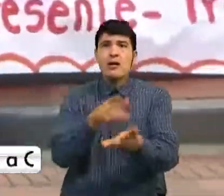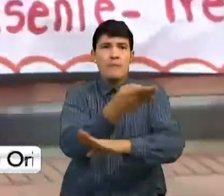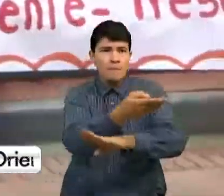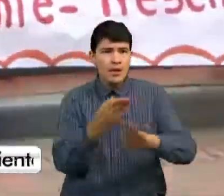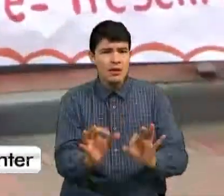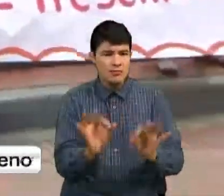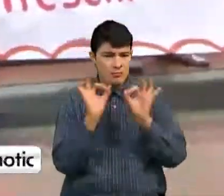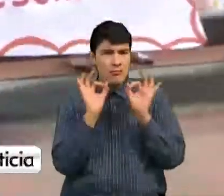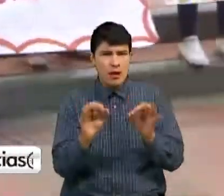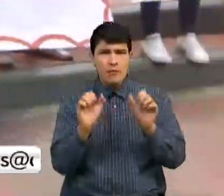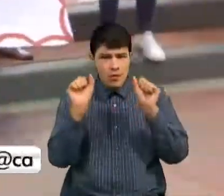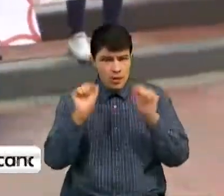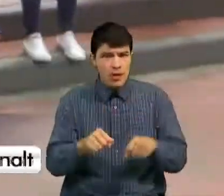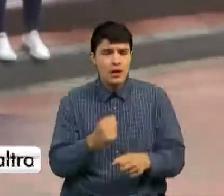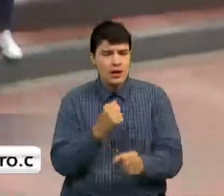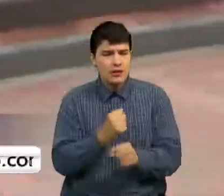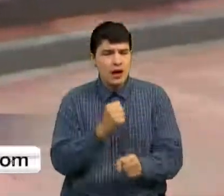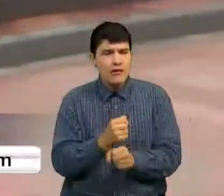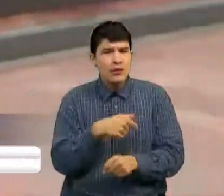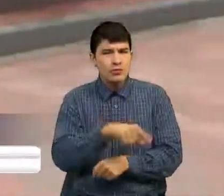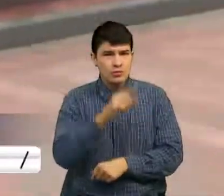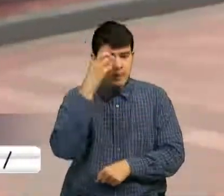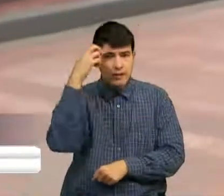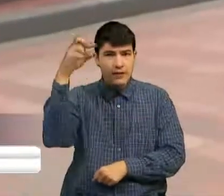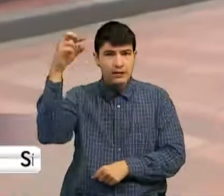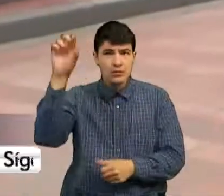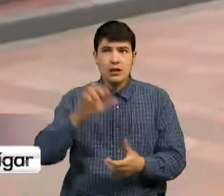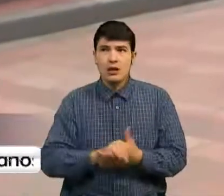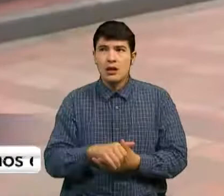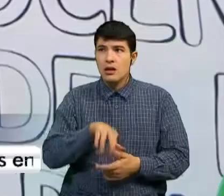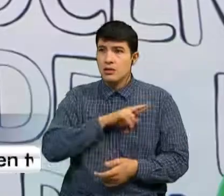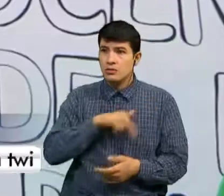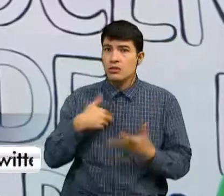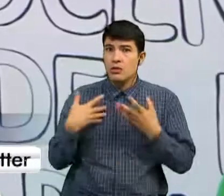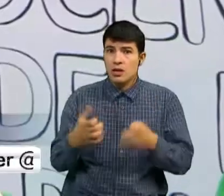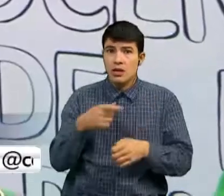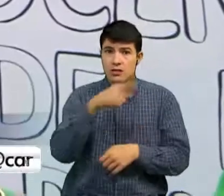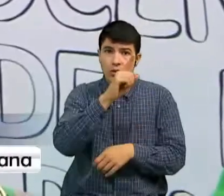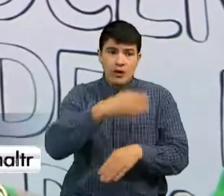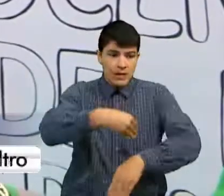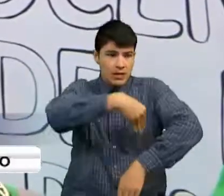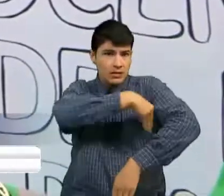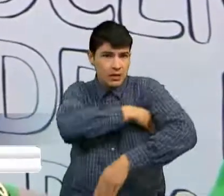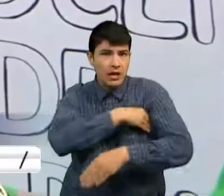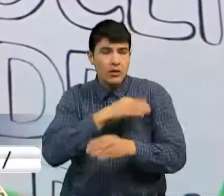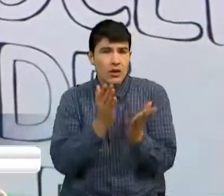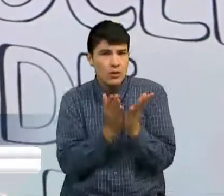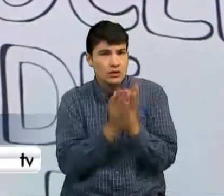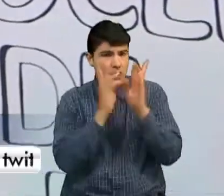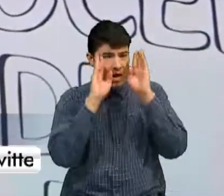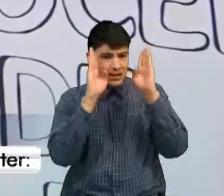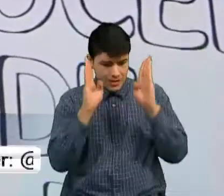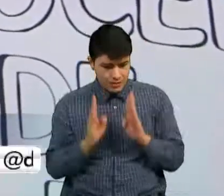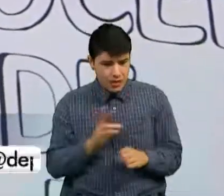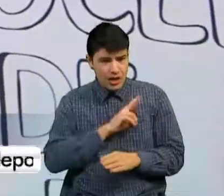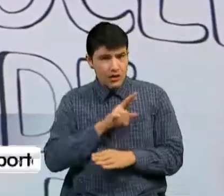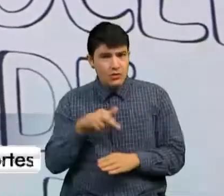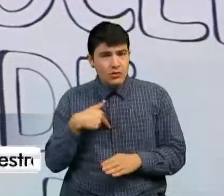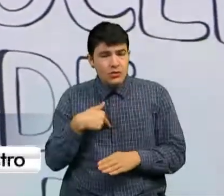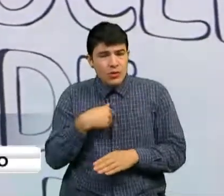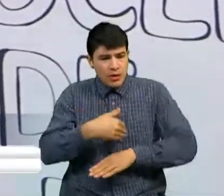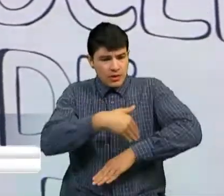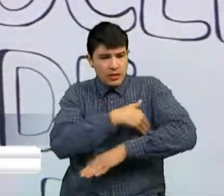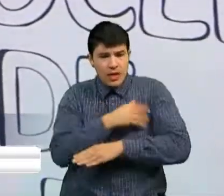trato digno para el desempeño de su actividad profesional. Y quisiéramos que el ministerio nos mirara y dijera: vamos a dejar